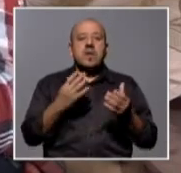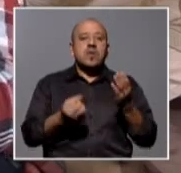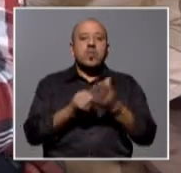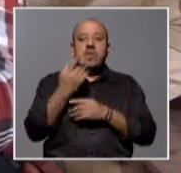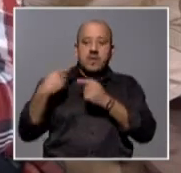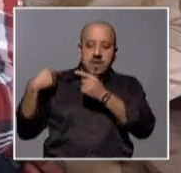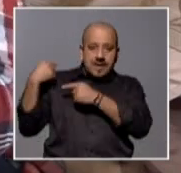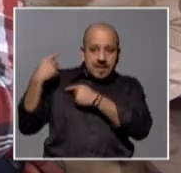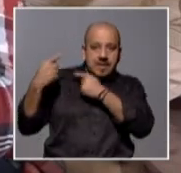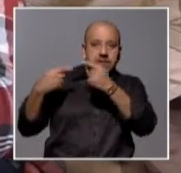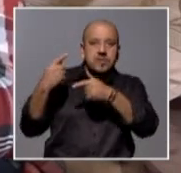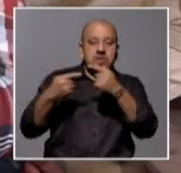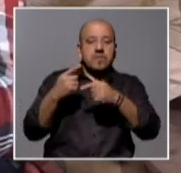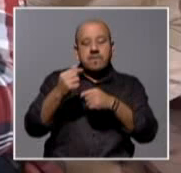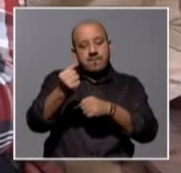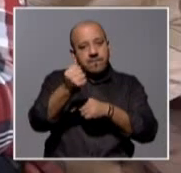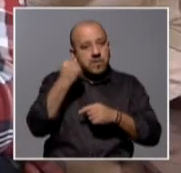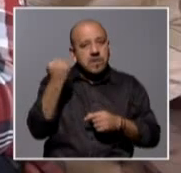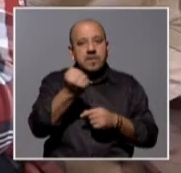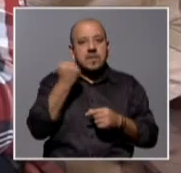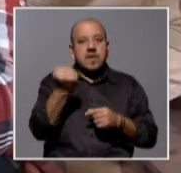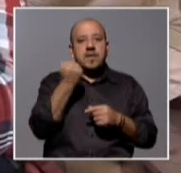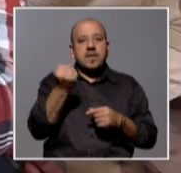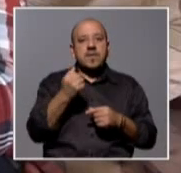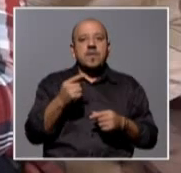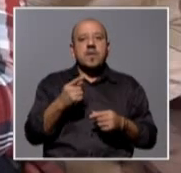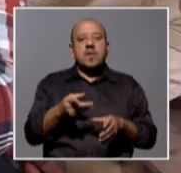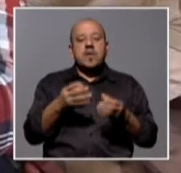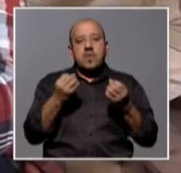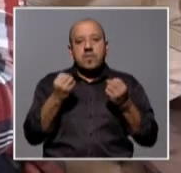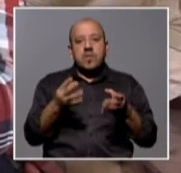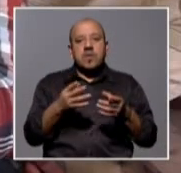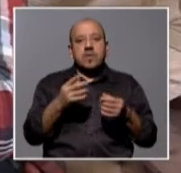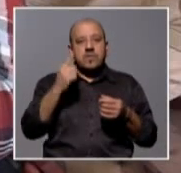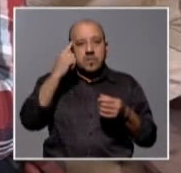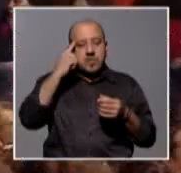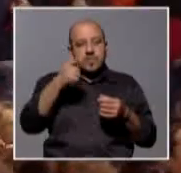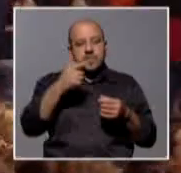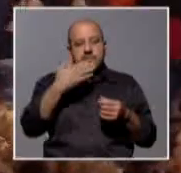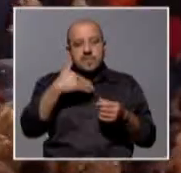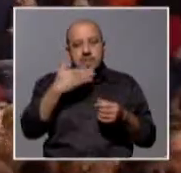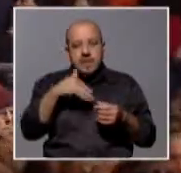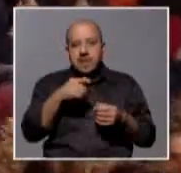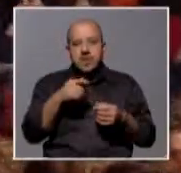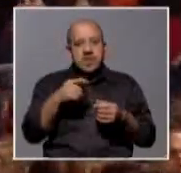generaciones fue fundamental, porque me parece que entendieron de una manera mucho